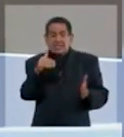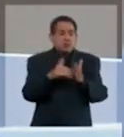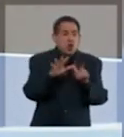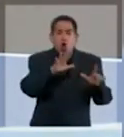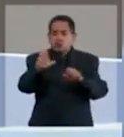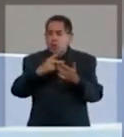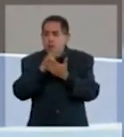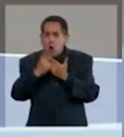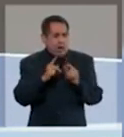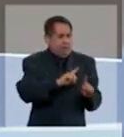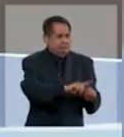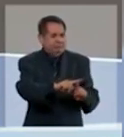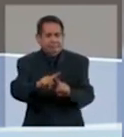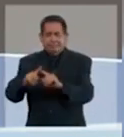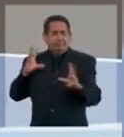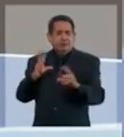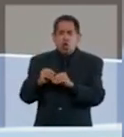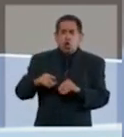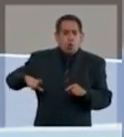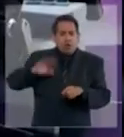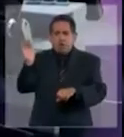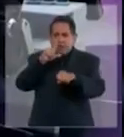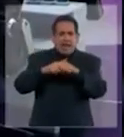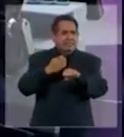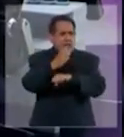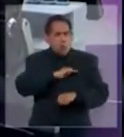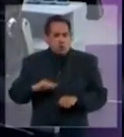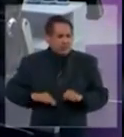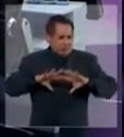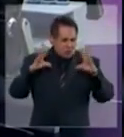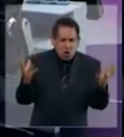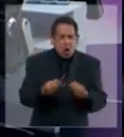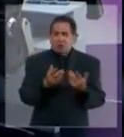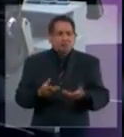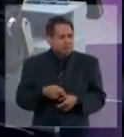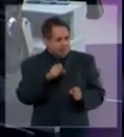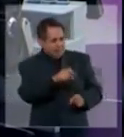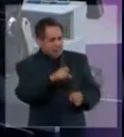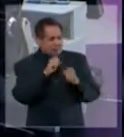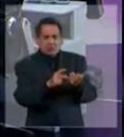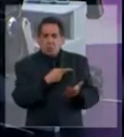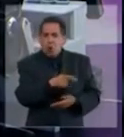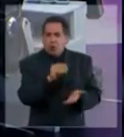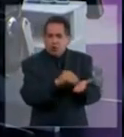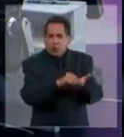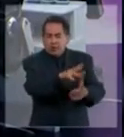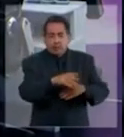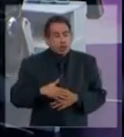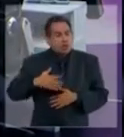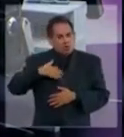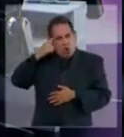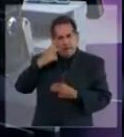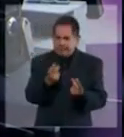en todos los gobiernos desde el municipio es el gobierno federal y todas ellas y no hemos sacado con la pobreza yo pretendo terminarla poniéndonos a